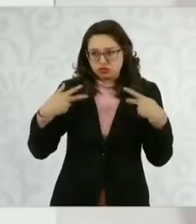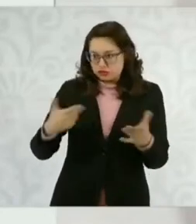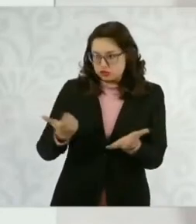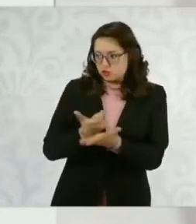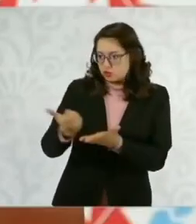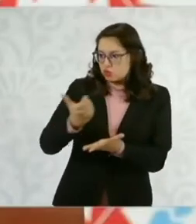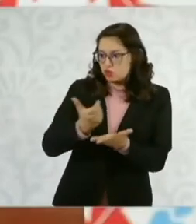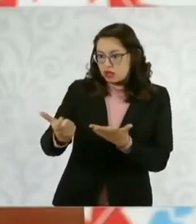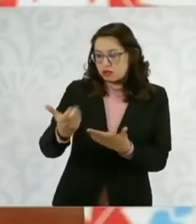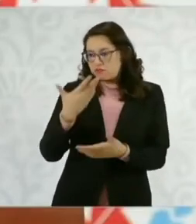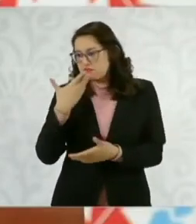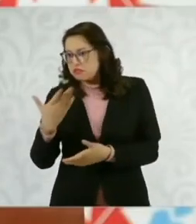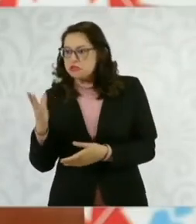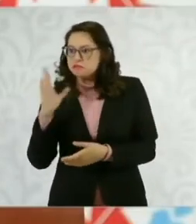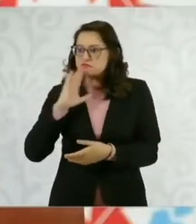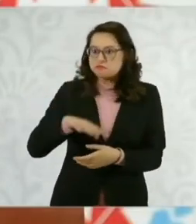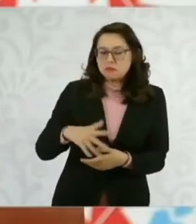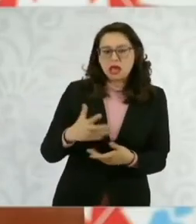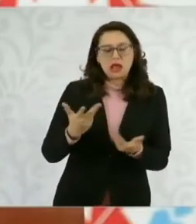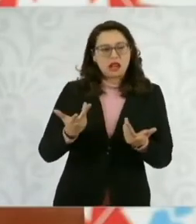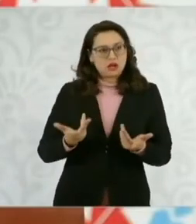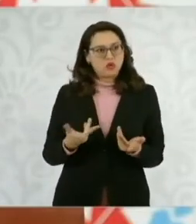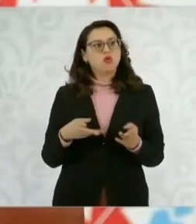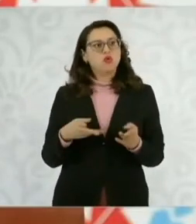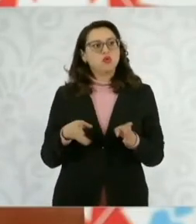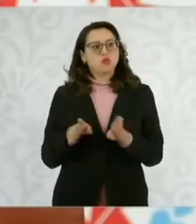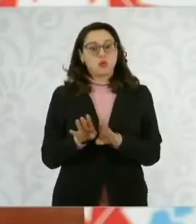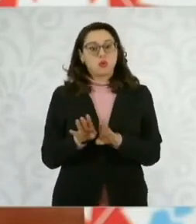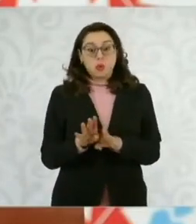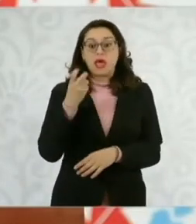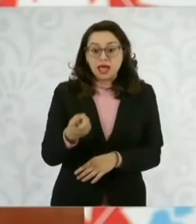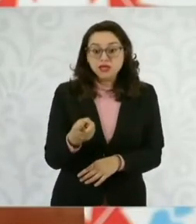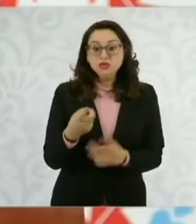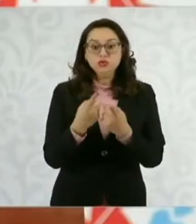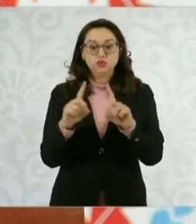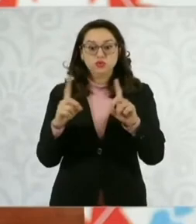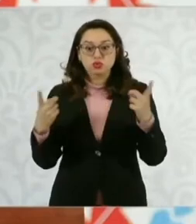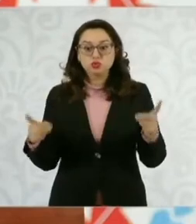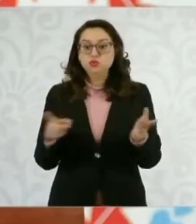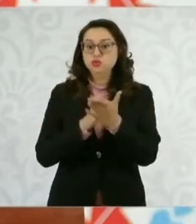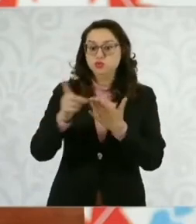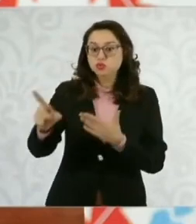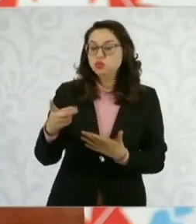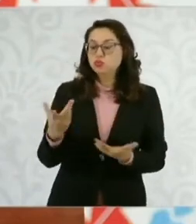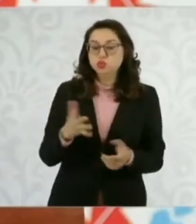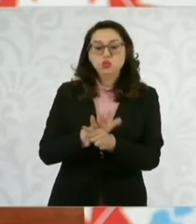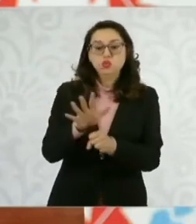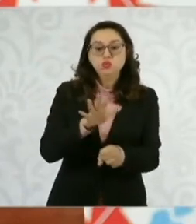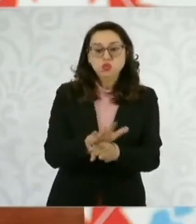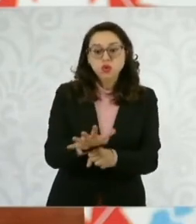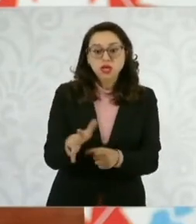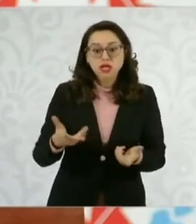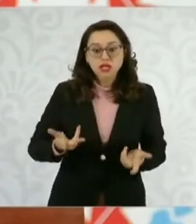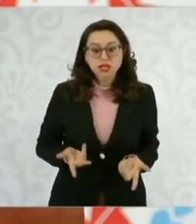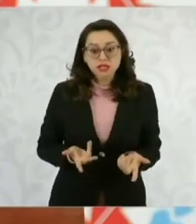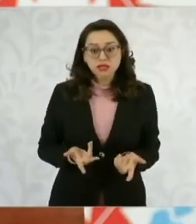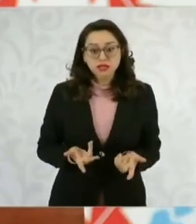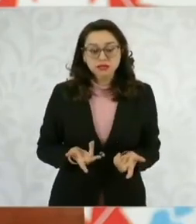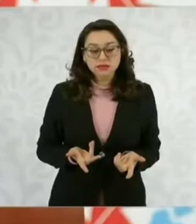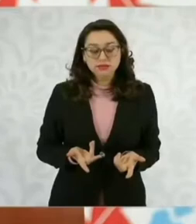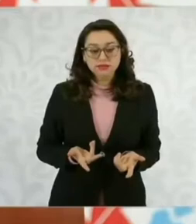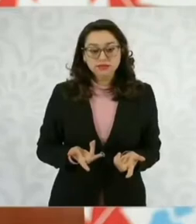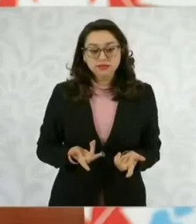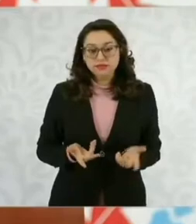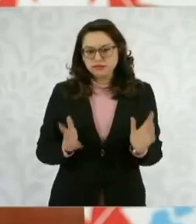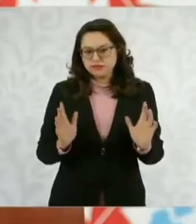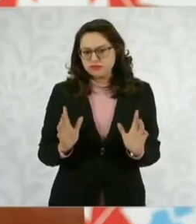sus ciudadanos, cuál es el salario que perciben, a qué derechos tienen acceso, y no solamente los